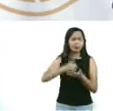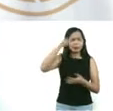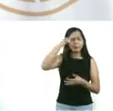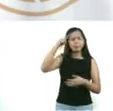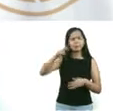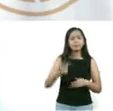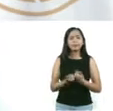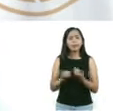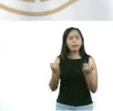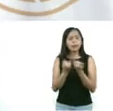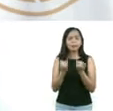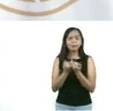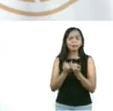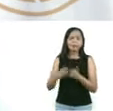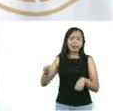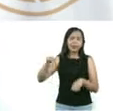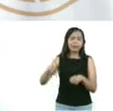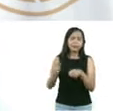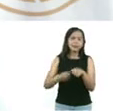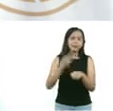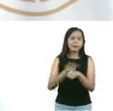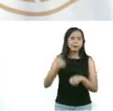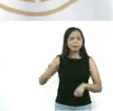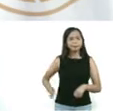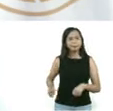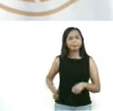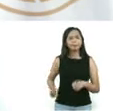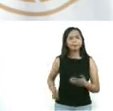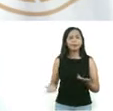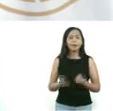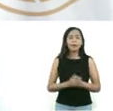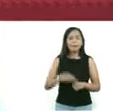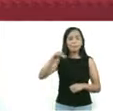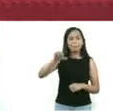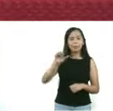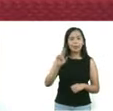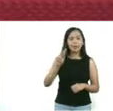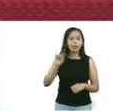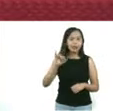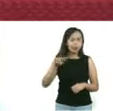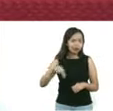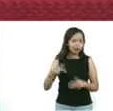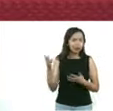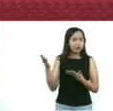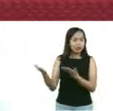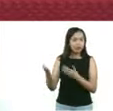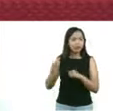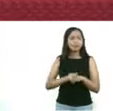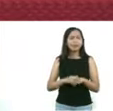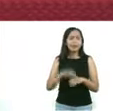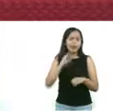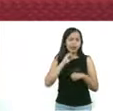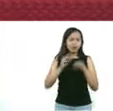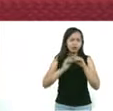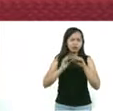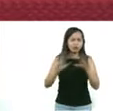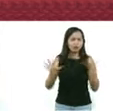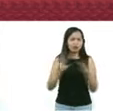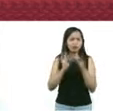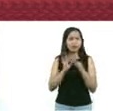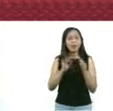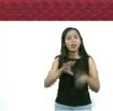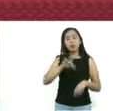la Secretaría de Gobierno. Entonces, le he pedido a Martín, nuestro secretario de Gobierno, que dé el informe y posteriormente